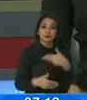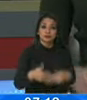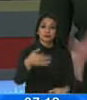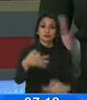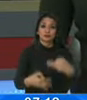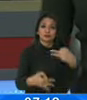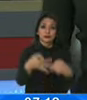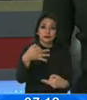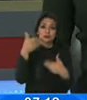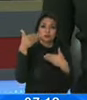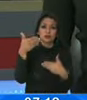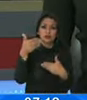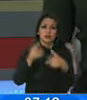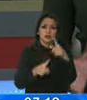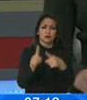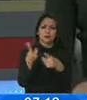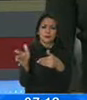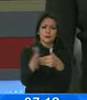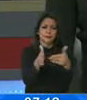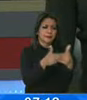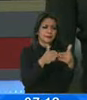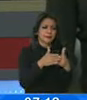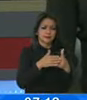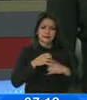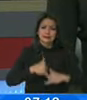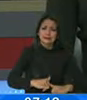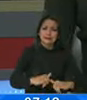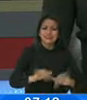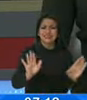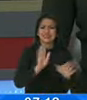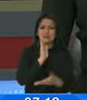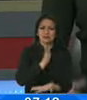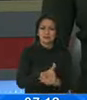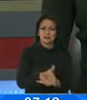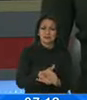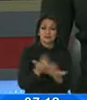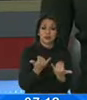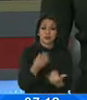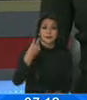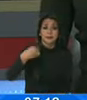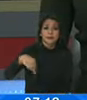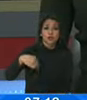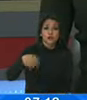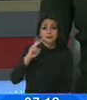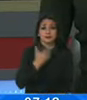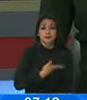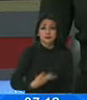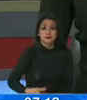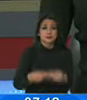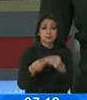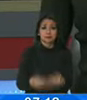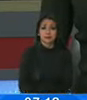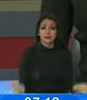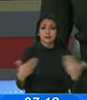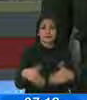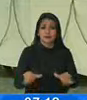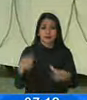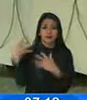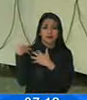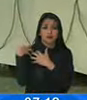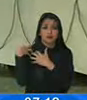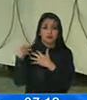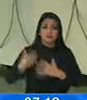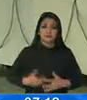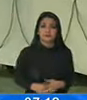enjuiciamiento. Hay voces contrarias a continuar con el trámite, pues consideran que este miércoles el segundo mandatario perderá su cargo.